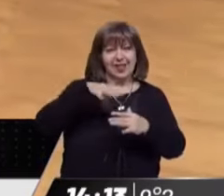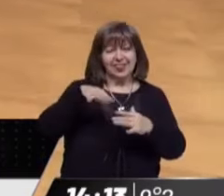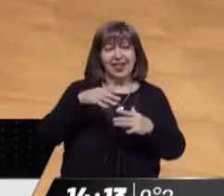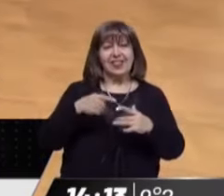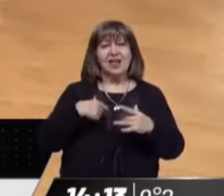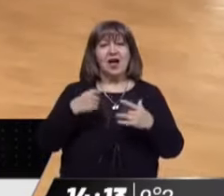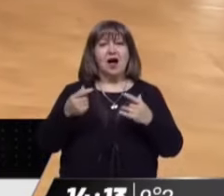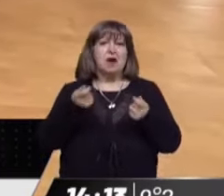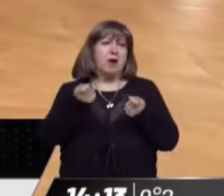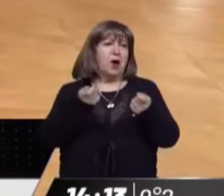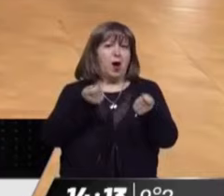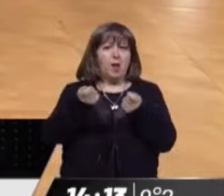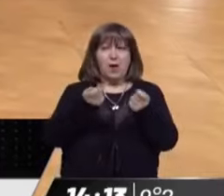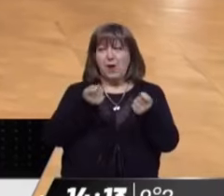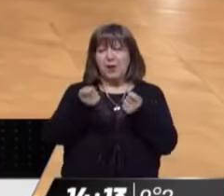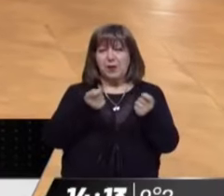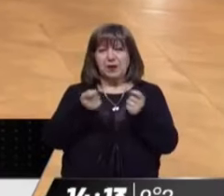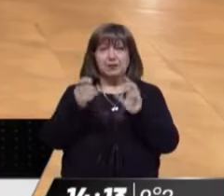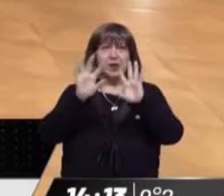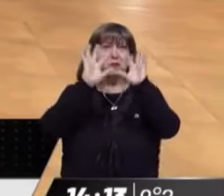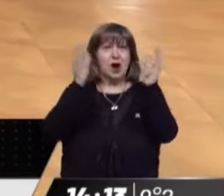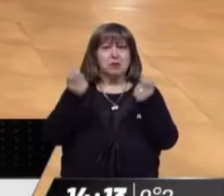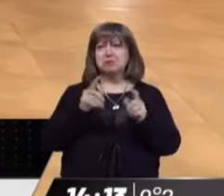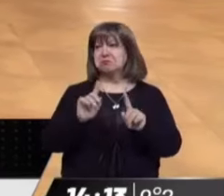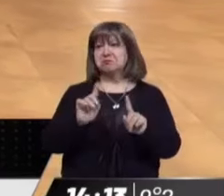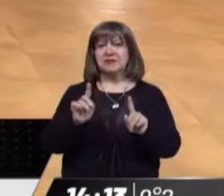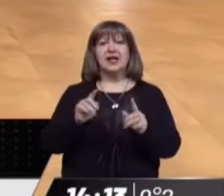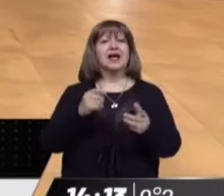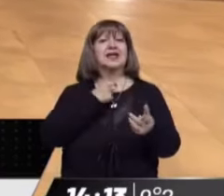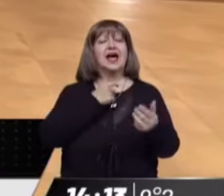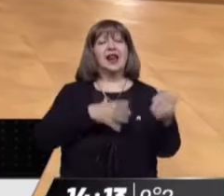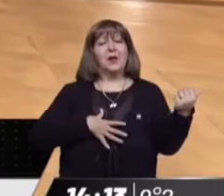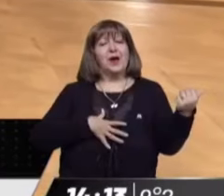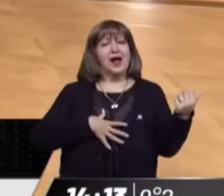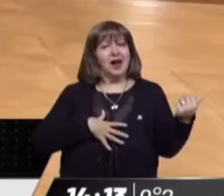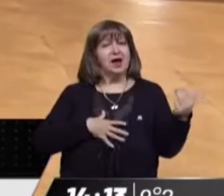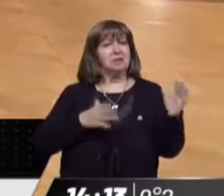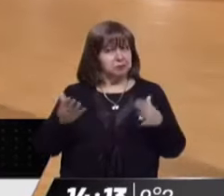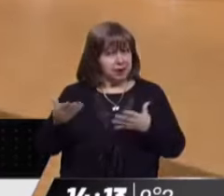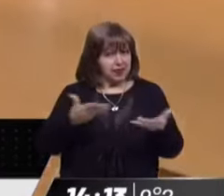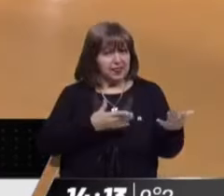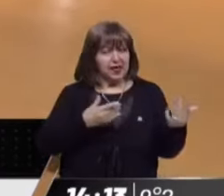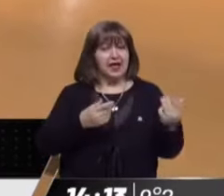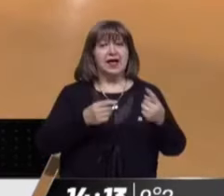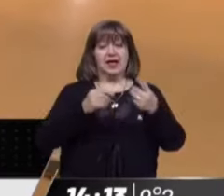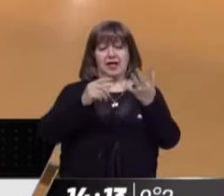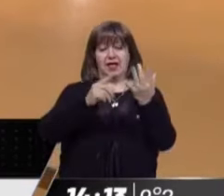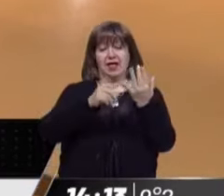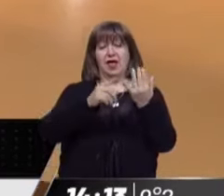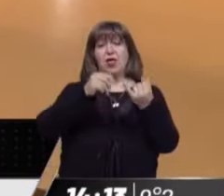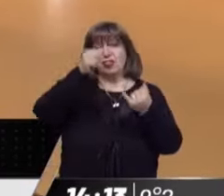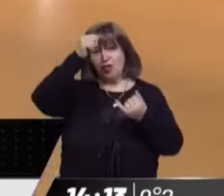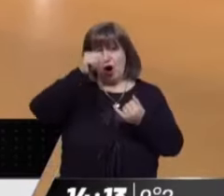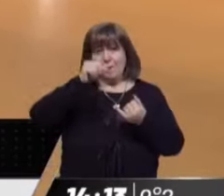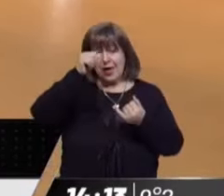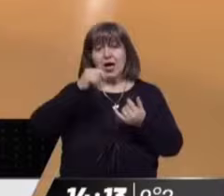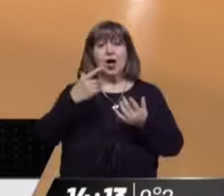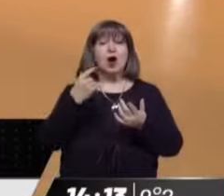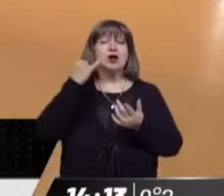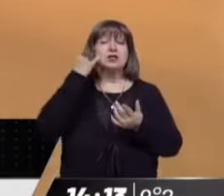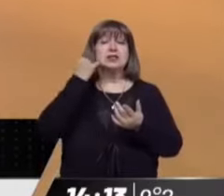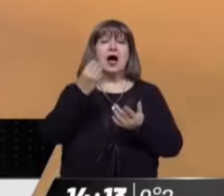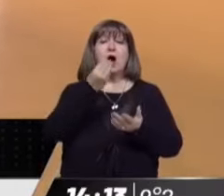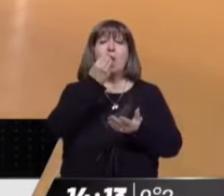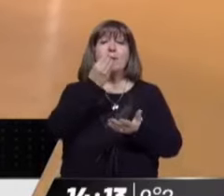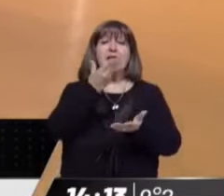en vez de ir a un boliche, como siempre buscamos aclarar, quiere ir a bailar y compartir tango. El domingo se hace un asado cierre